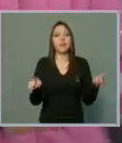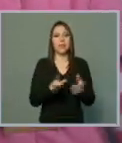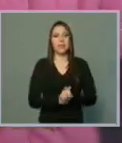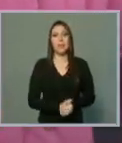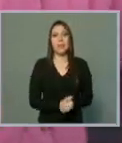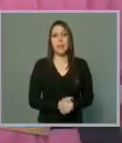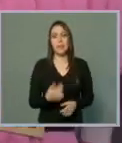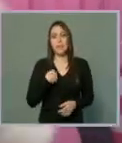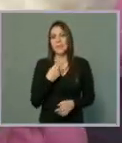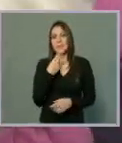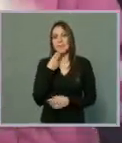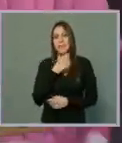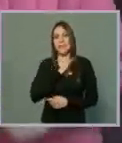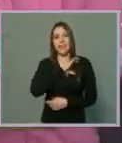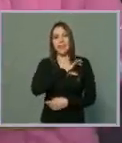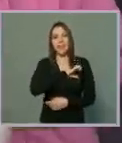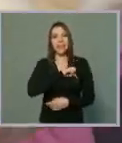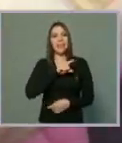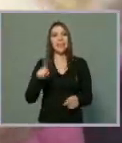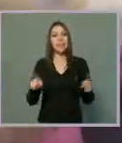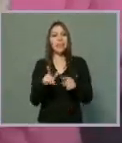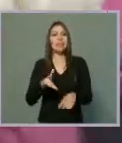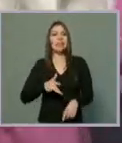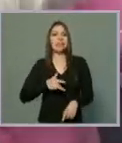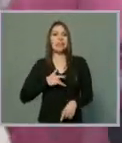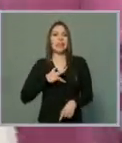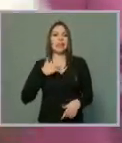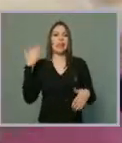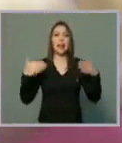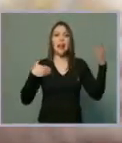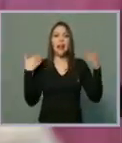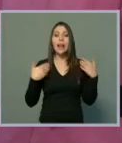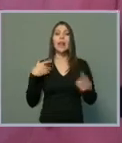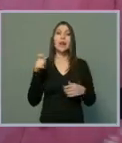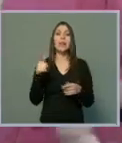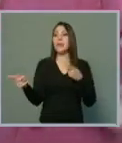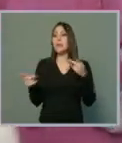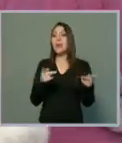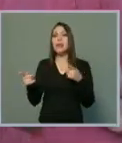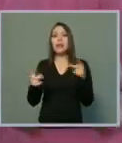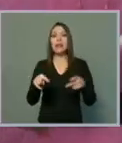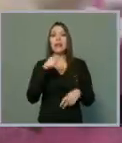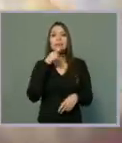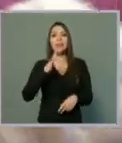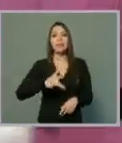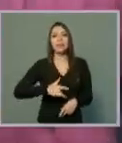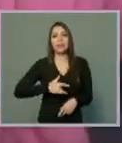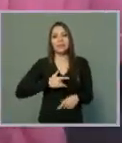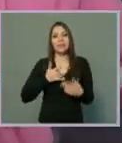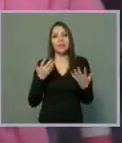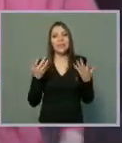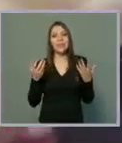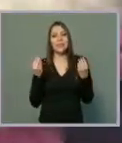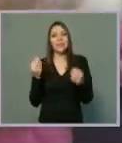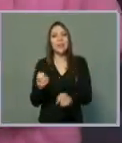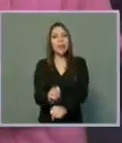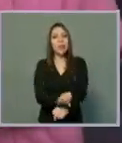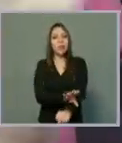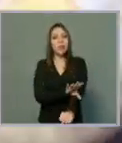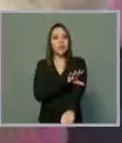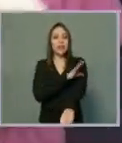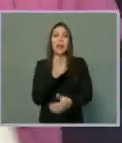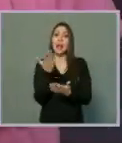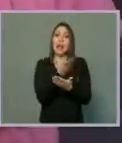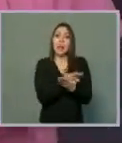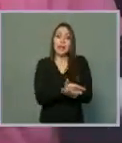La música hace que todos nos sintamos alegres y cuando estamos preparando la Navidad nos llena de emoción. Además,